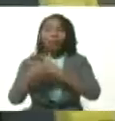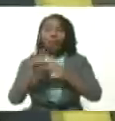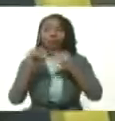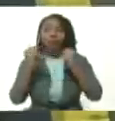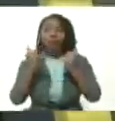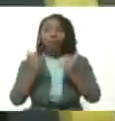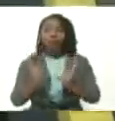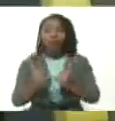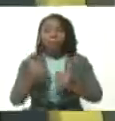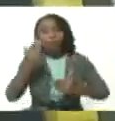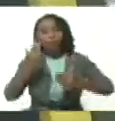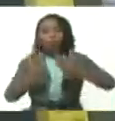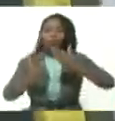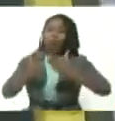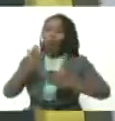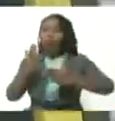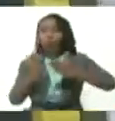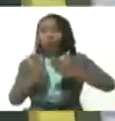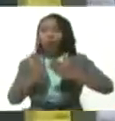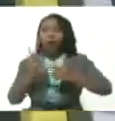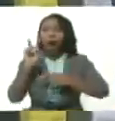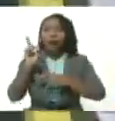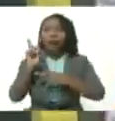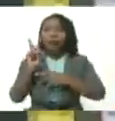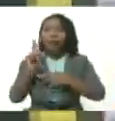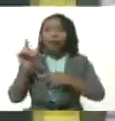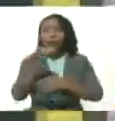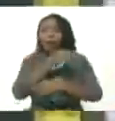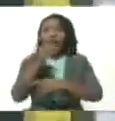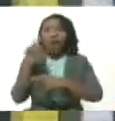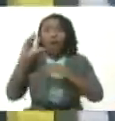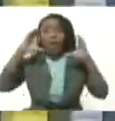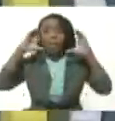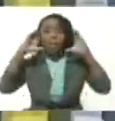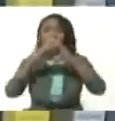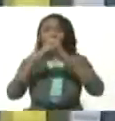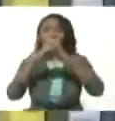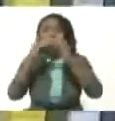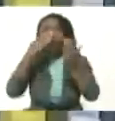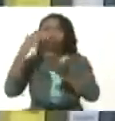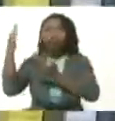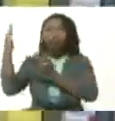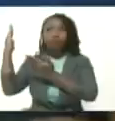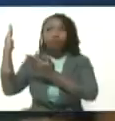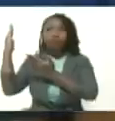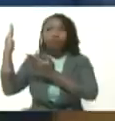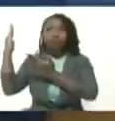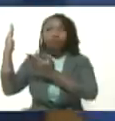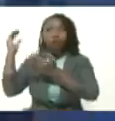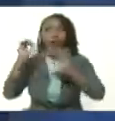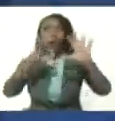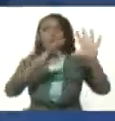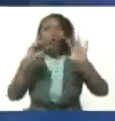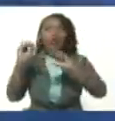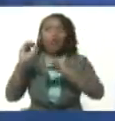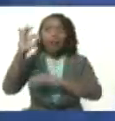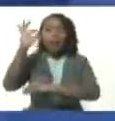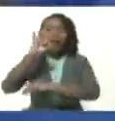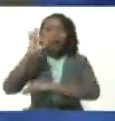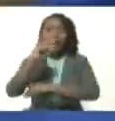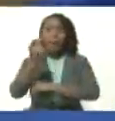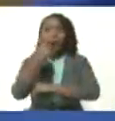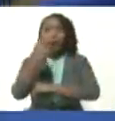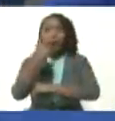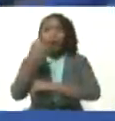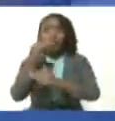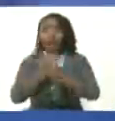esta robótica. Aquí efectivamente se concentran el 80% de los medicamentos